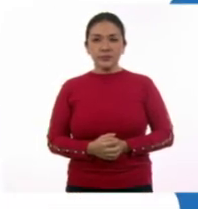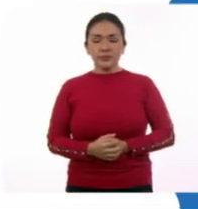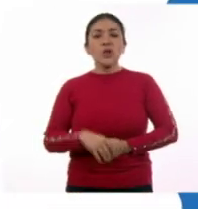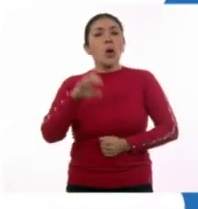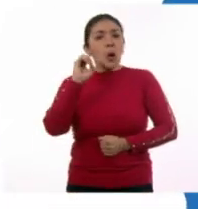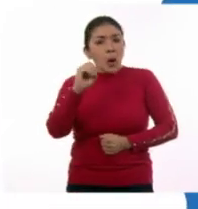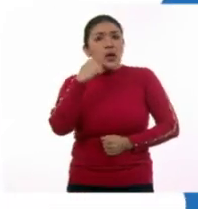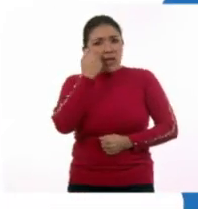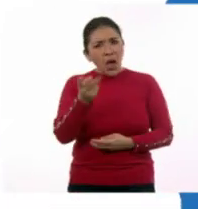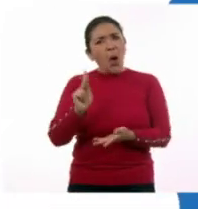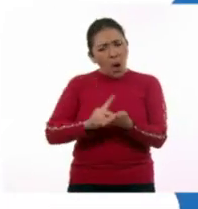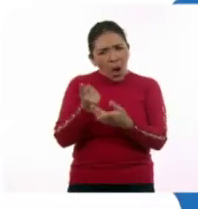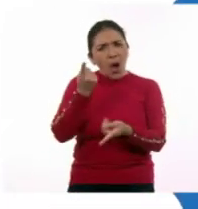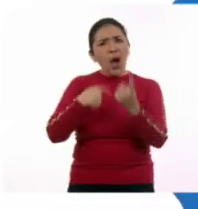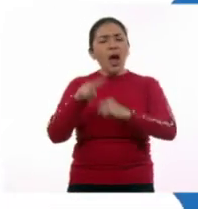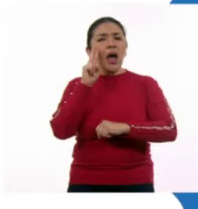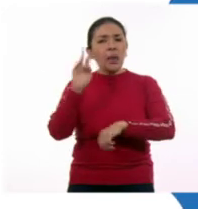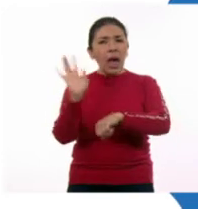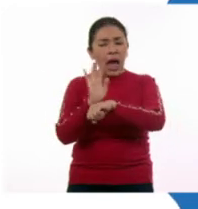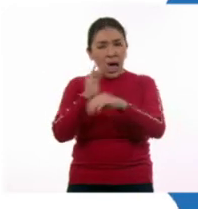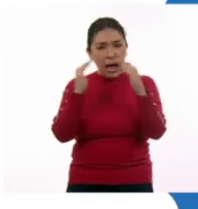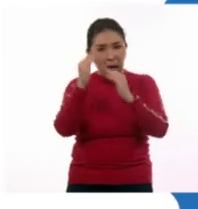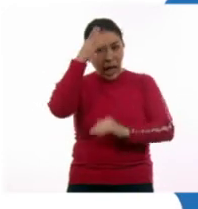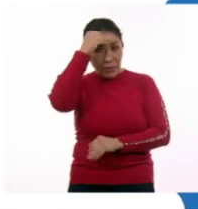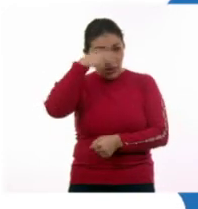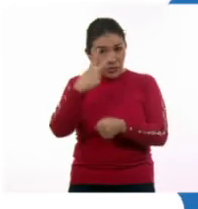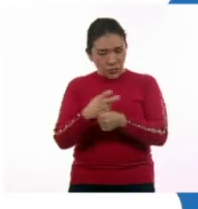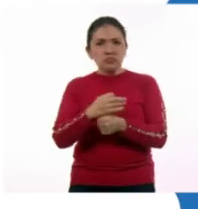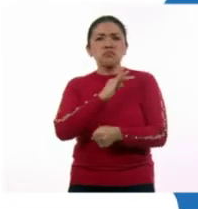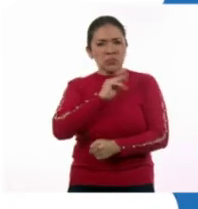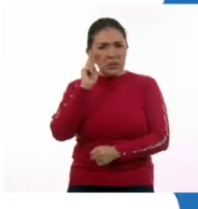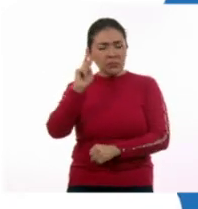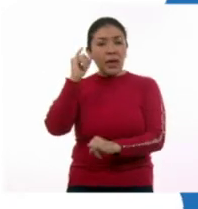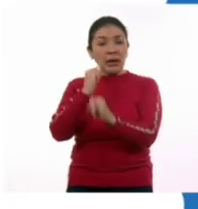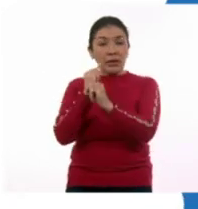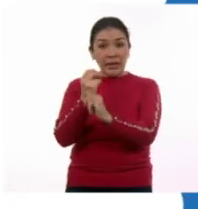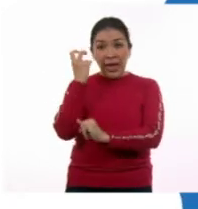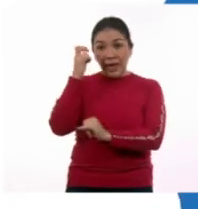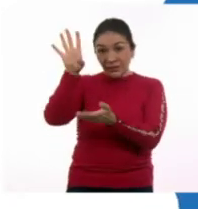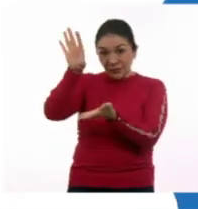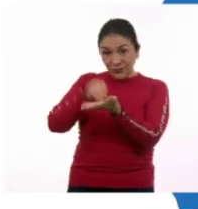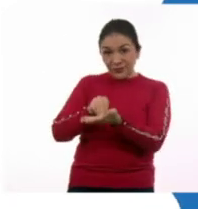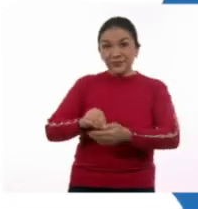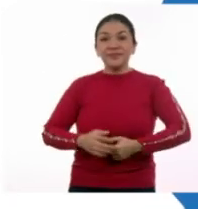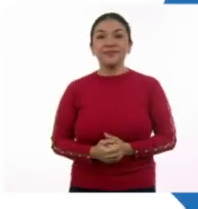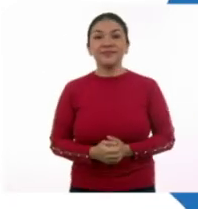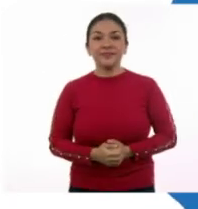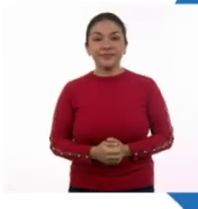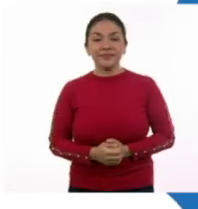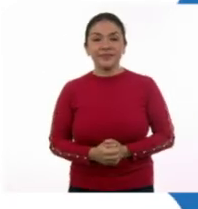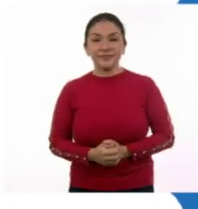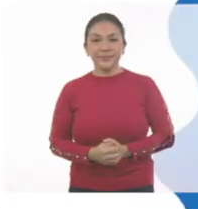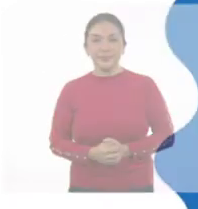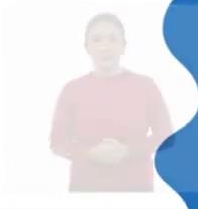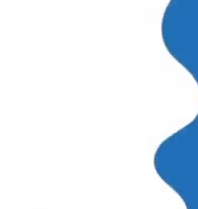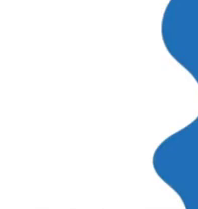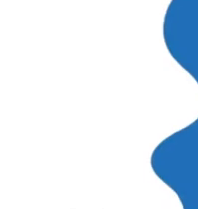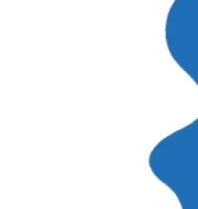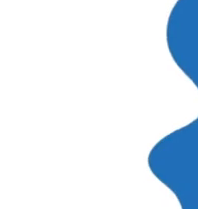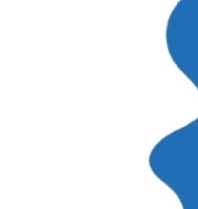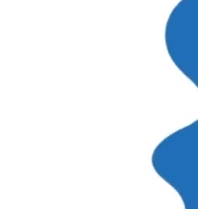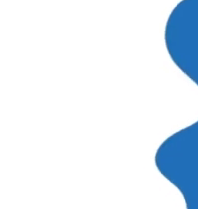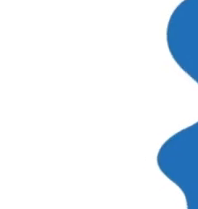si quieres volver a ver los programas de aprende en casa los puedes encontrar en la siguiente línea aprende en casa punto set